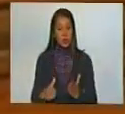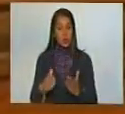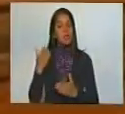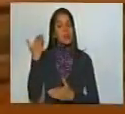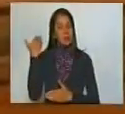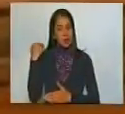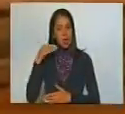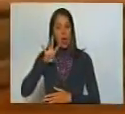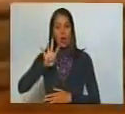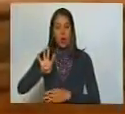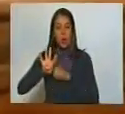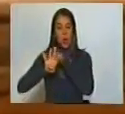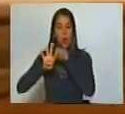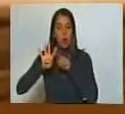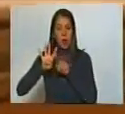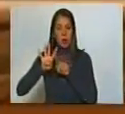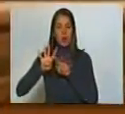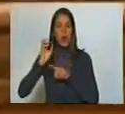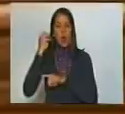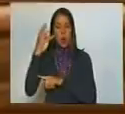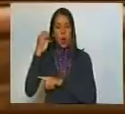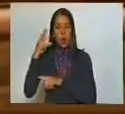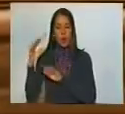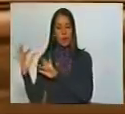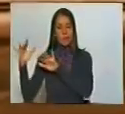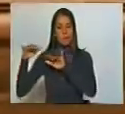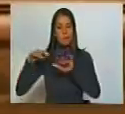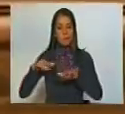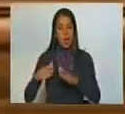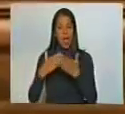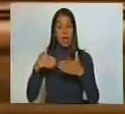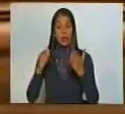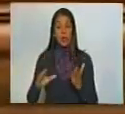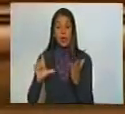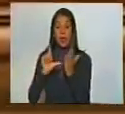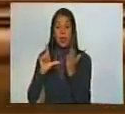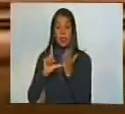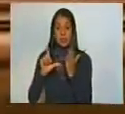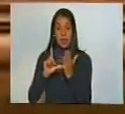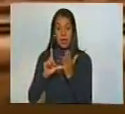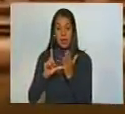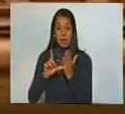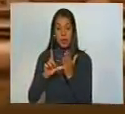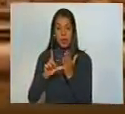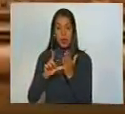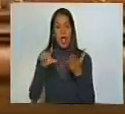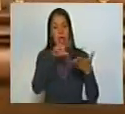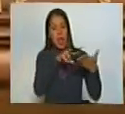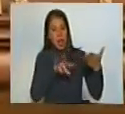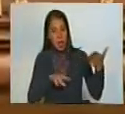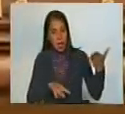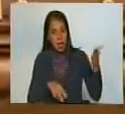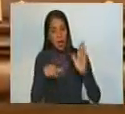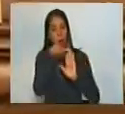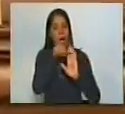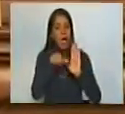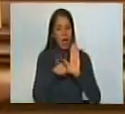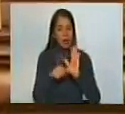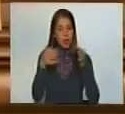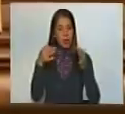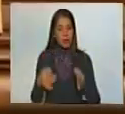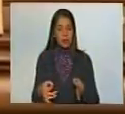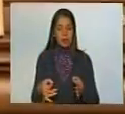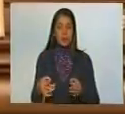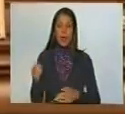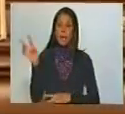congreso de la Federación Venezolana de Estudiantes de Educación Media y presido a leerle el documento, Presidenta.